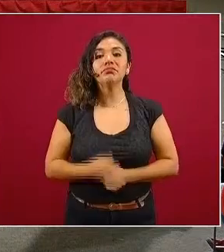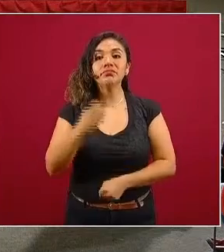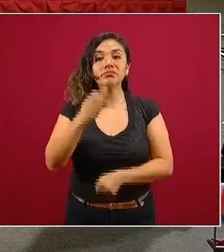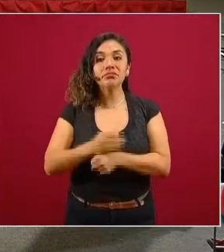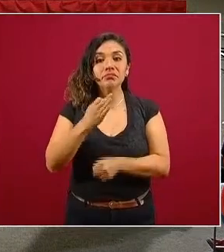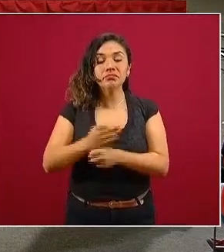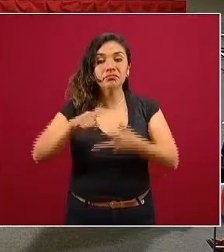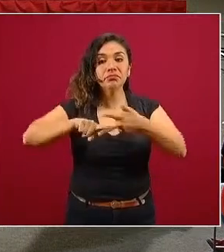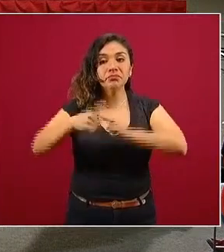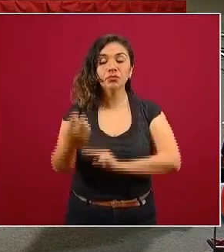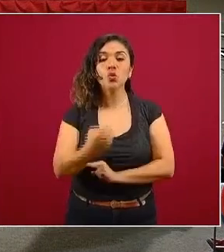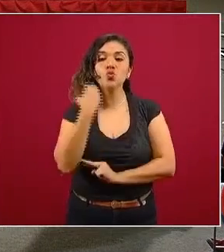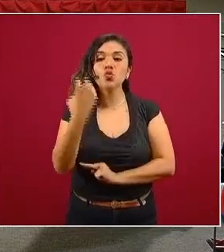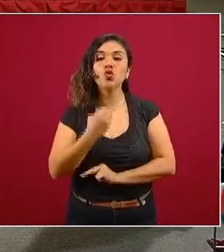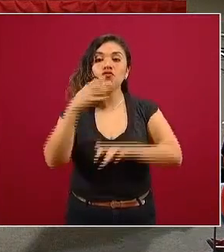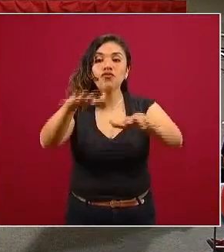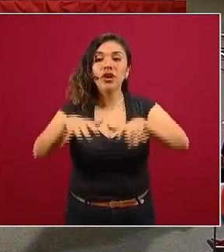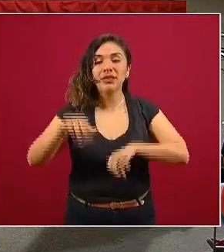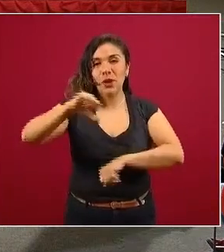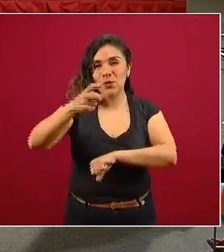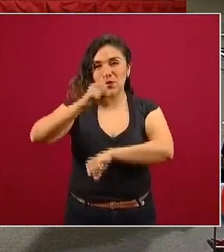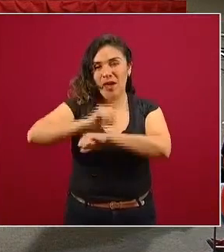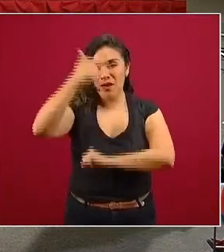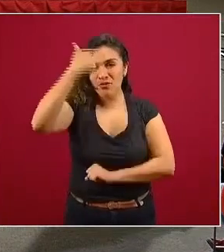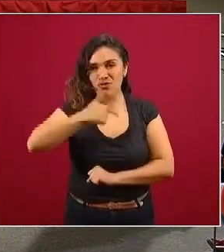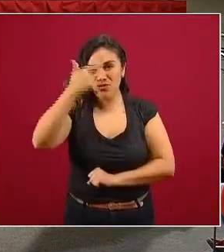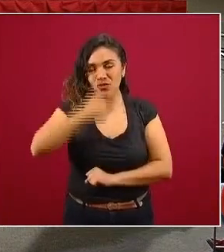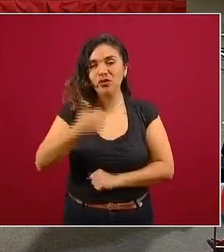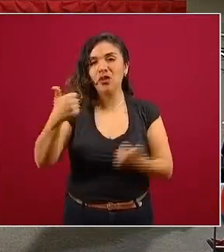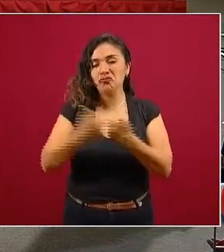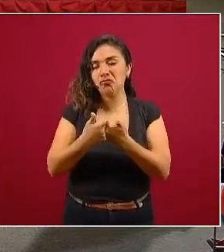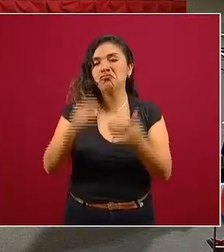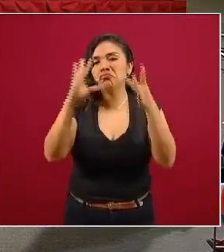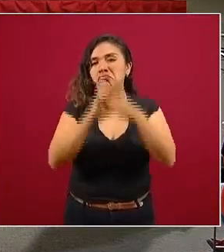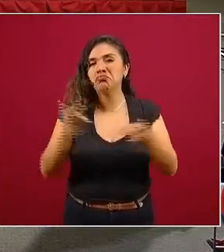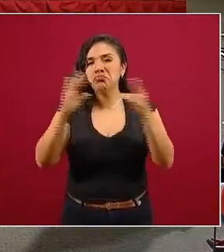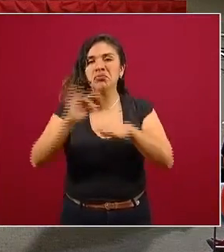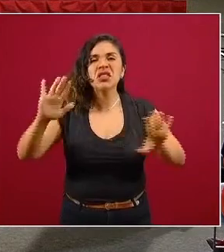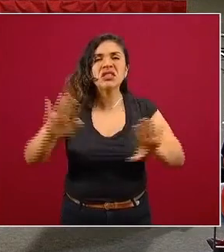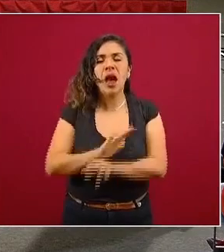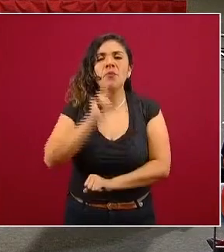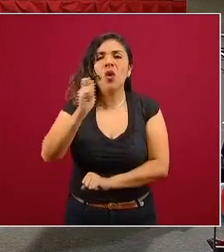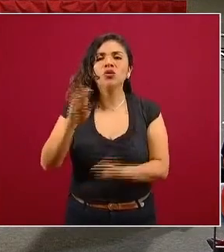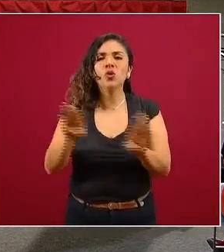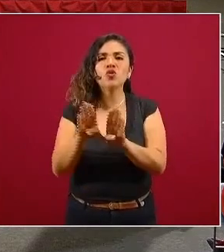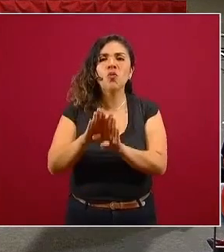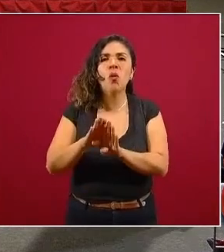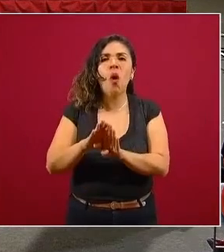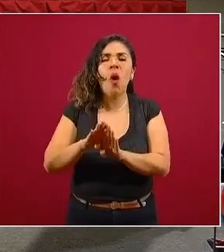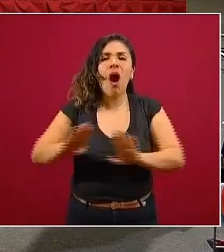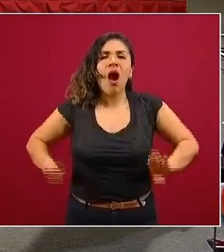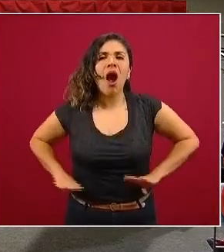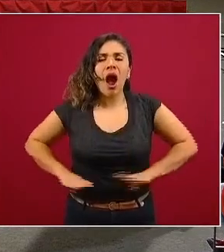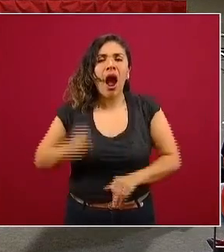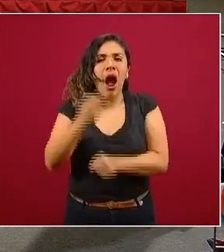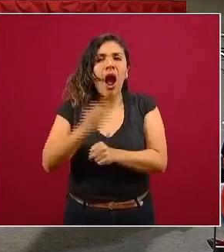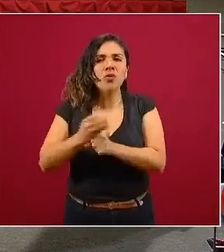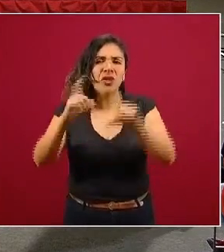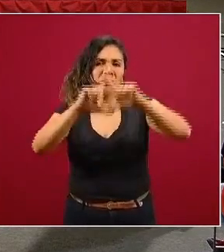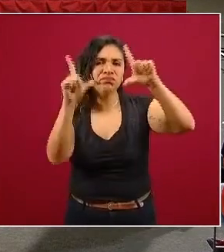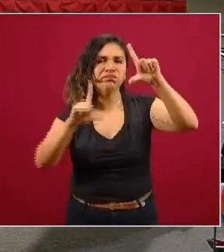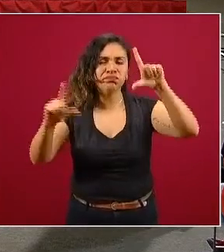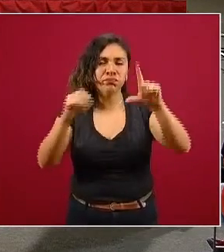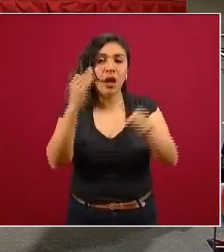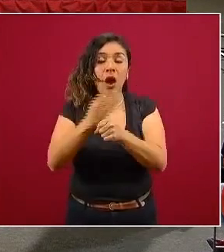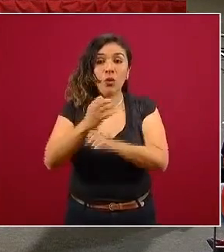a iniciar la conferencia vespertina de esta noche con la actualización del escenario nacional. Estamos precisamente con